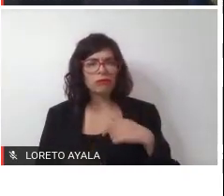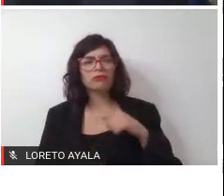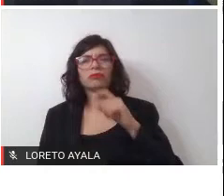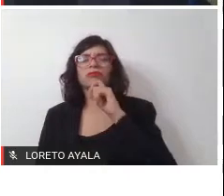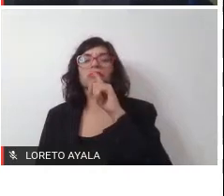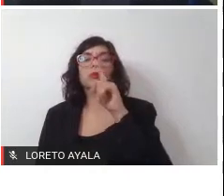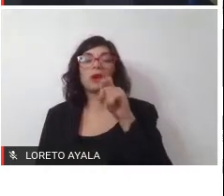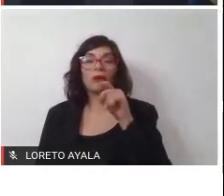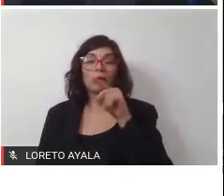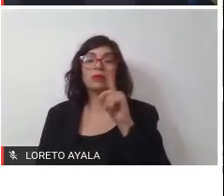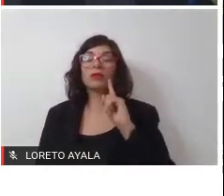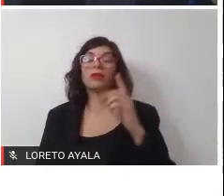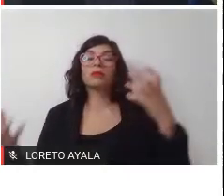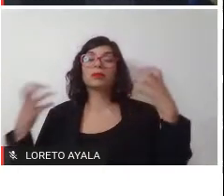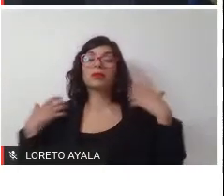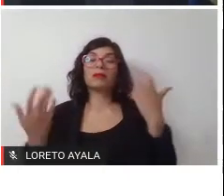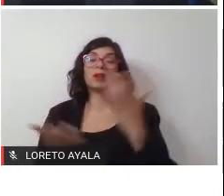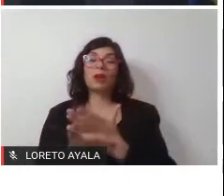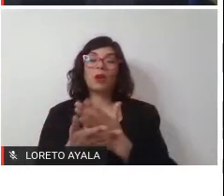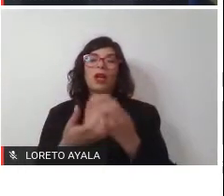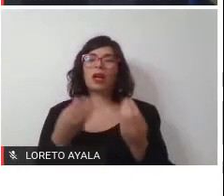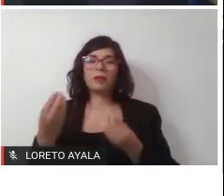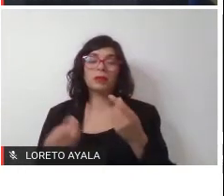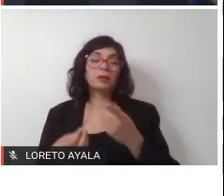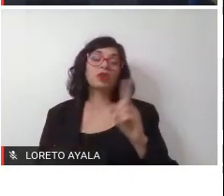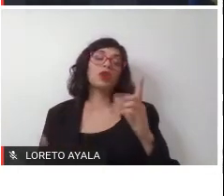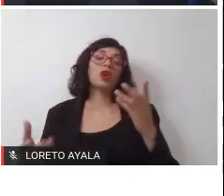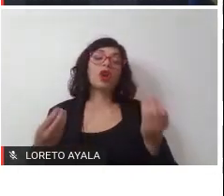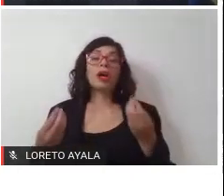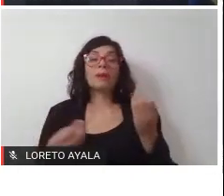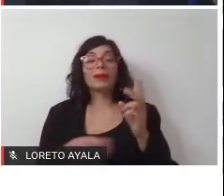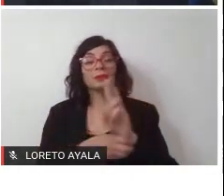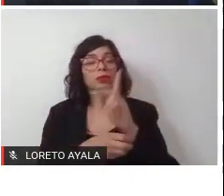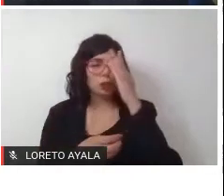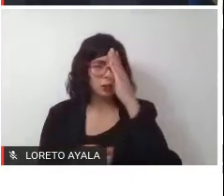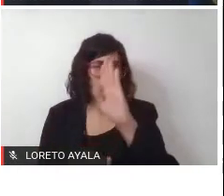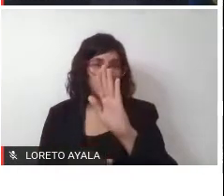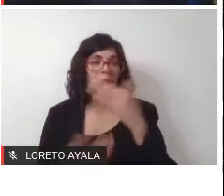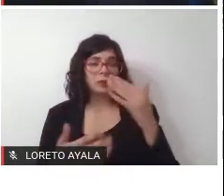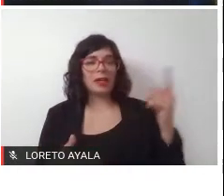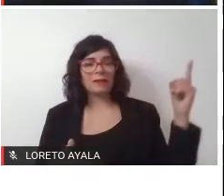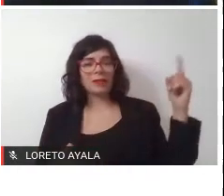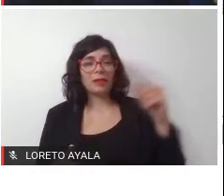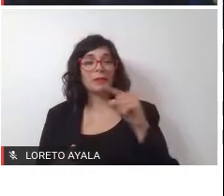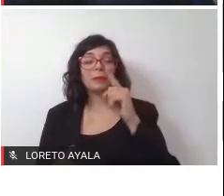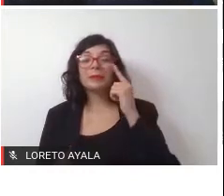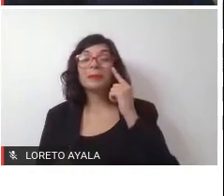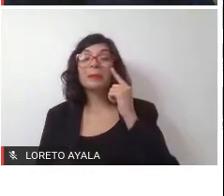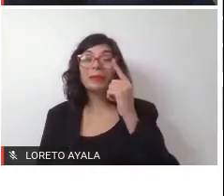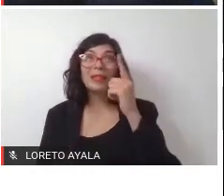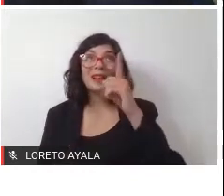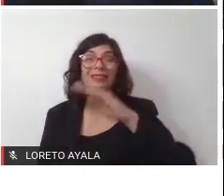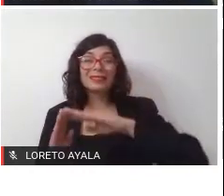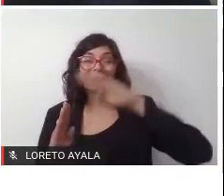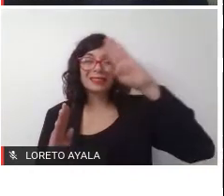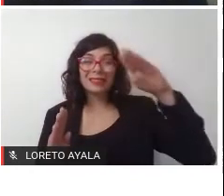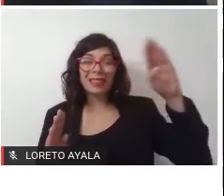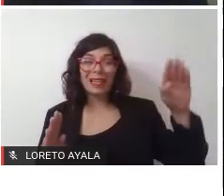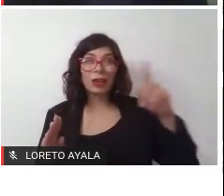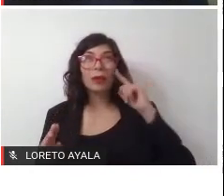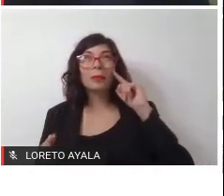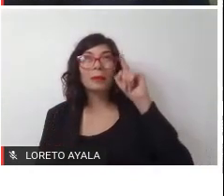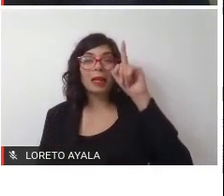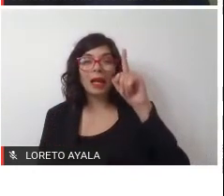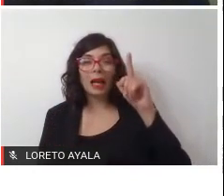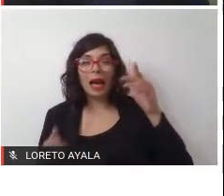pregunté al encargado de la escuela qué pasaba. No, mire profesor, no se preocupe. ya va a estar aquí, pero fíjese en el cerro. Y había un camino de